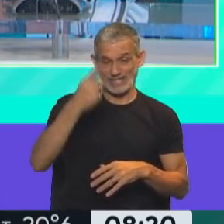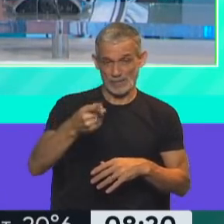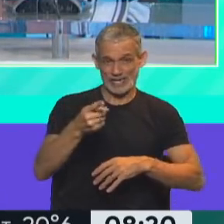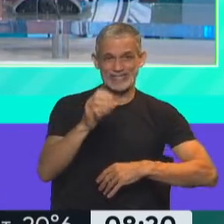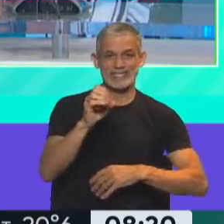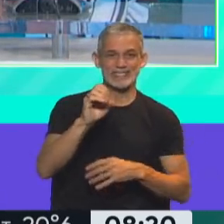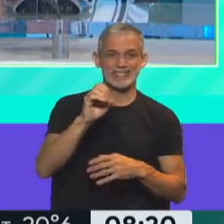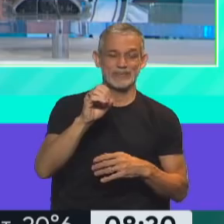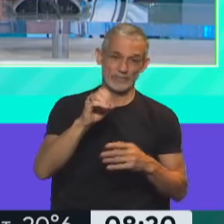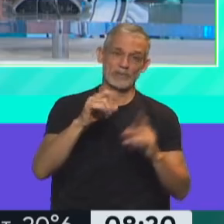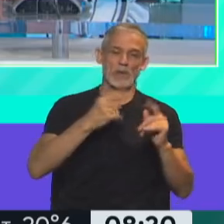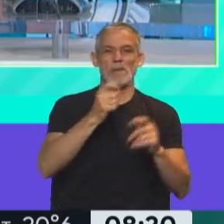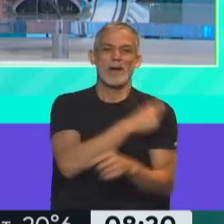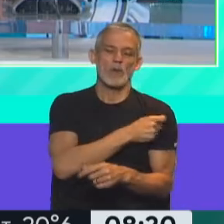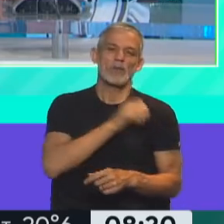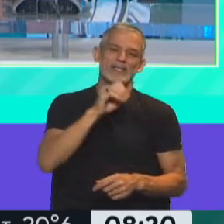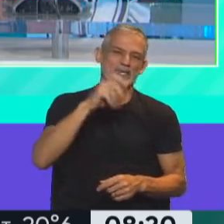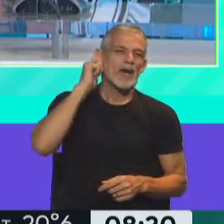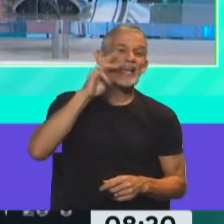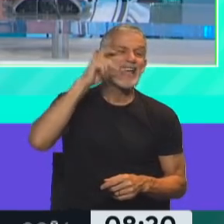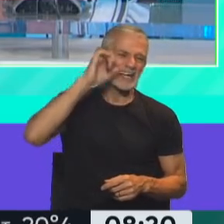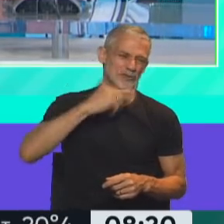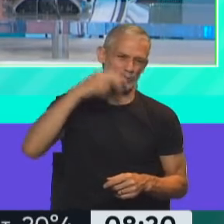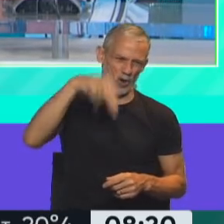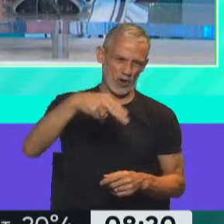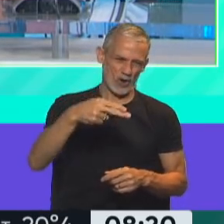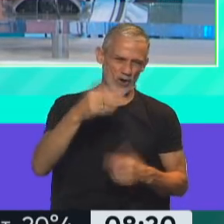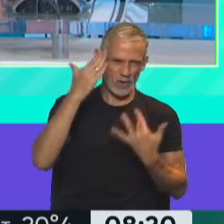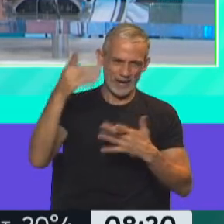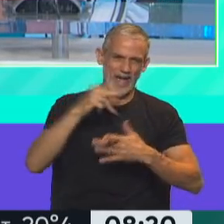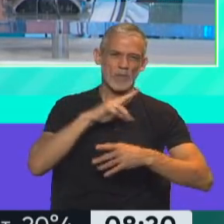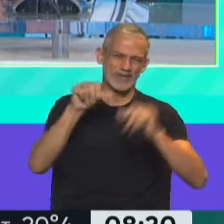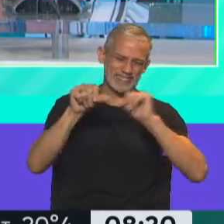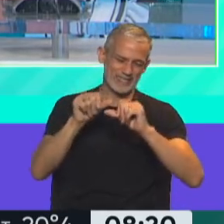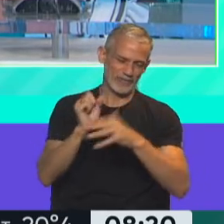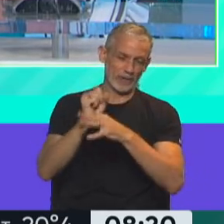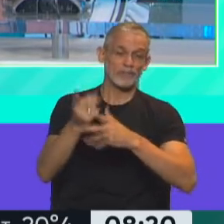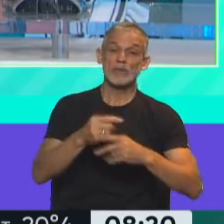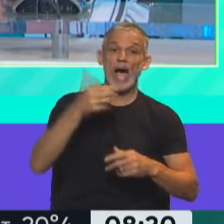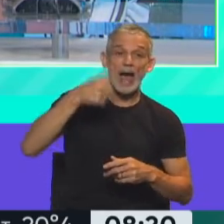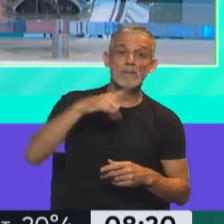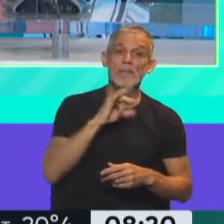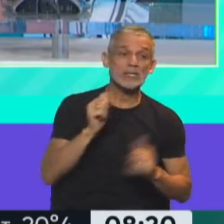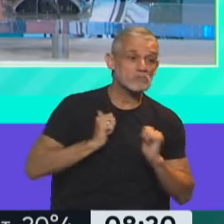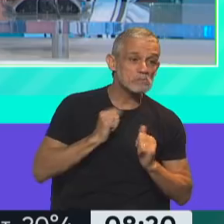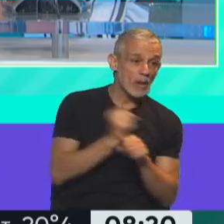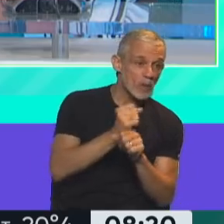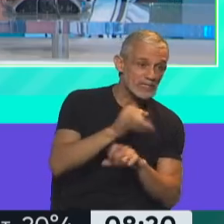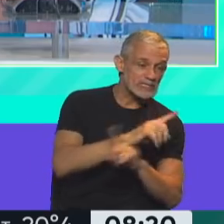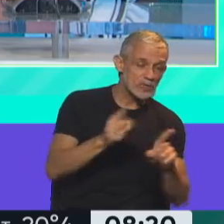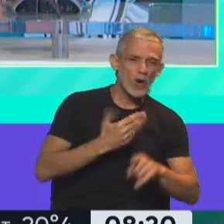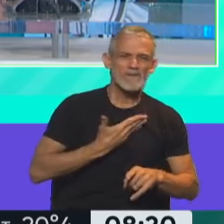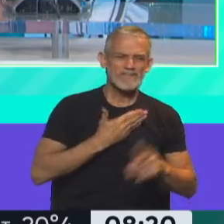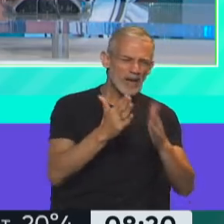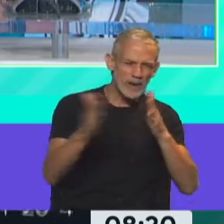llama Cecilia Gerson, la vacuna. Está entrando en diciembre a ANMAT para que ANMAT apruebe y largar febrero, los